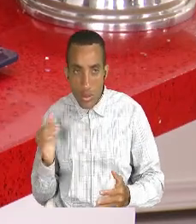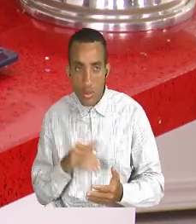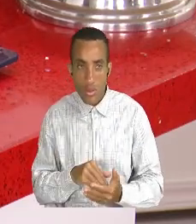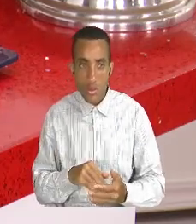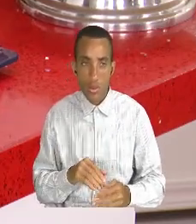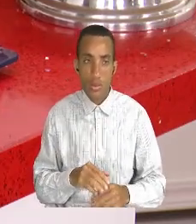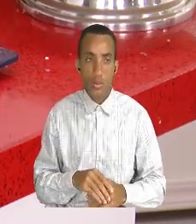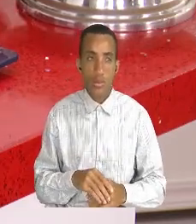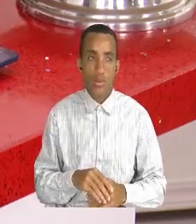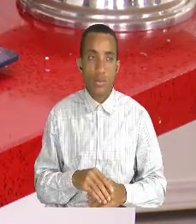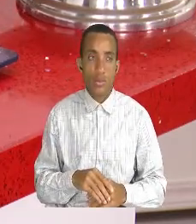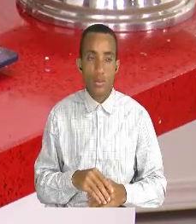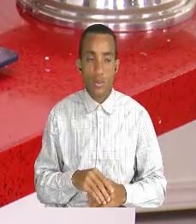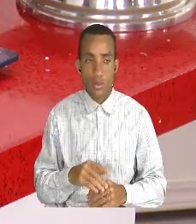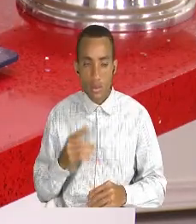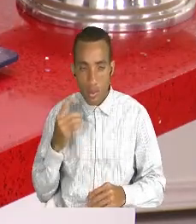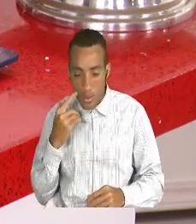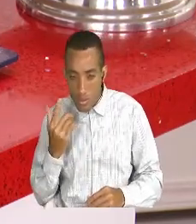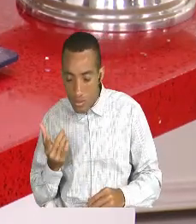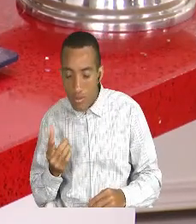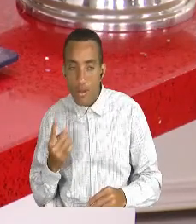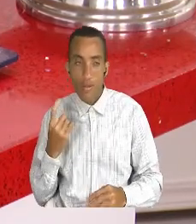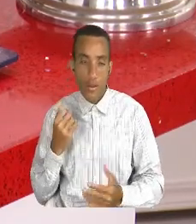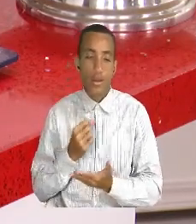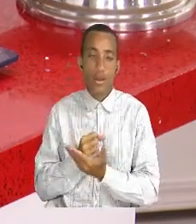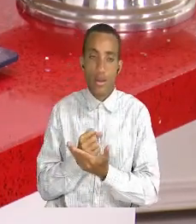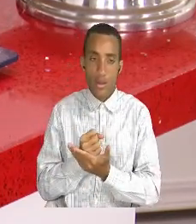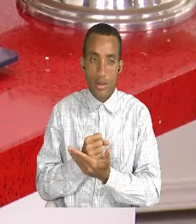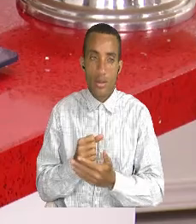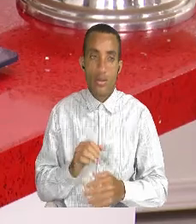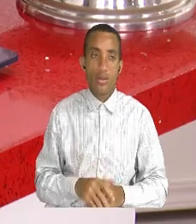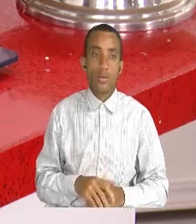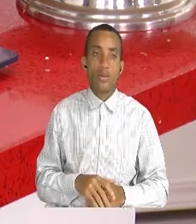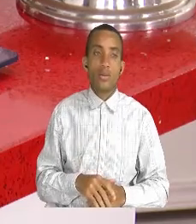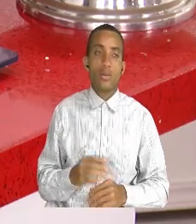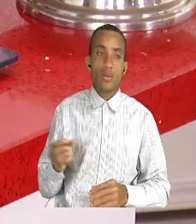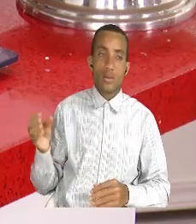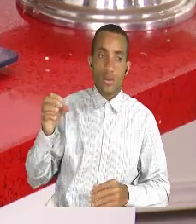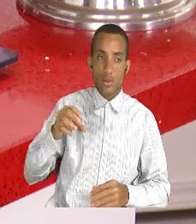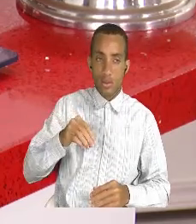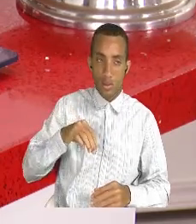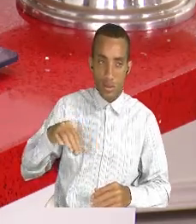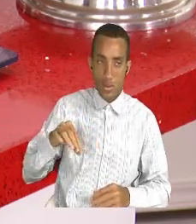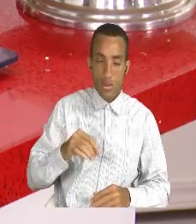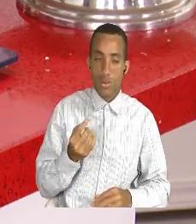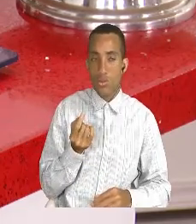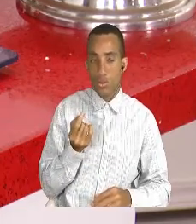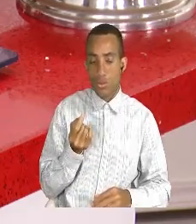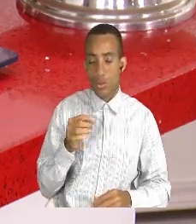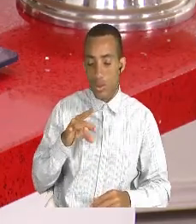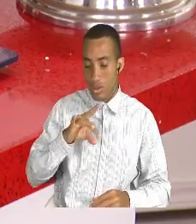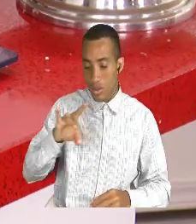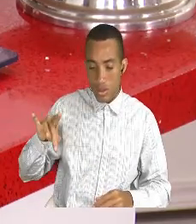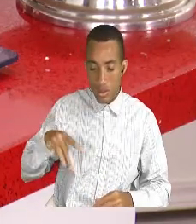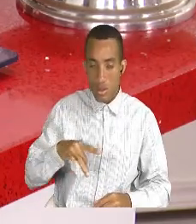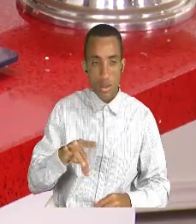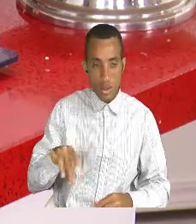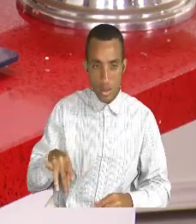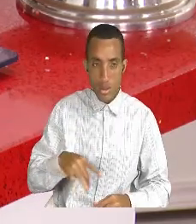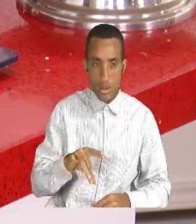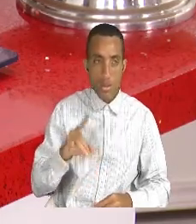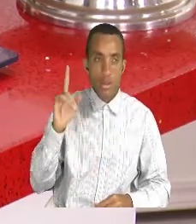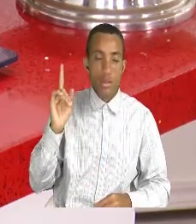rectificado, pero de ojo sé que le va a faltar un poquito de ajo. Entonces le agregaste otro poquitico. Y ya un poquitico más de sal. Voy